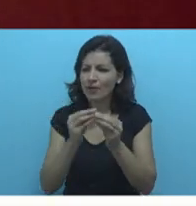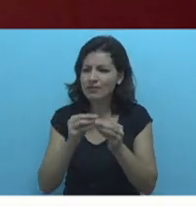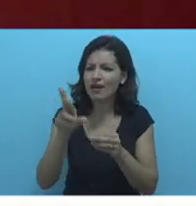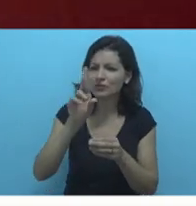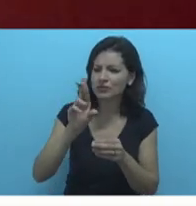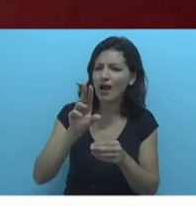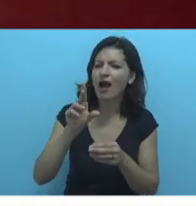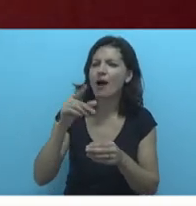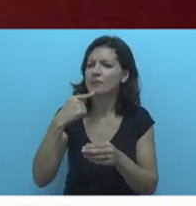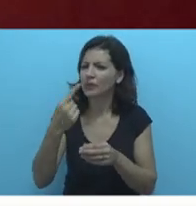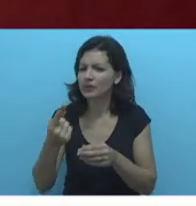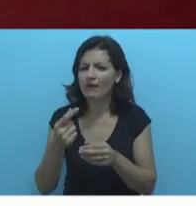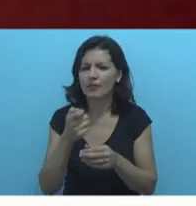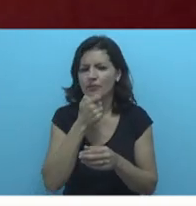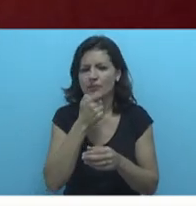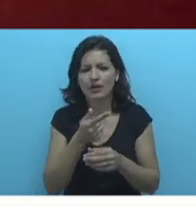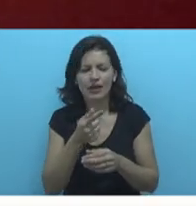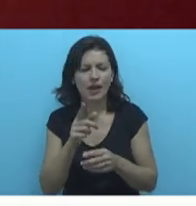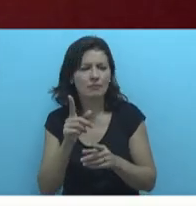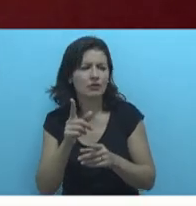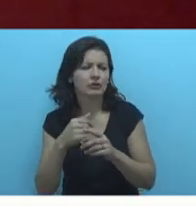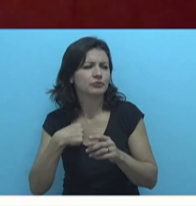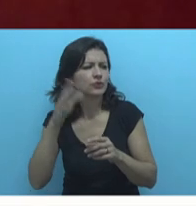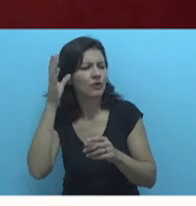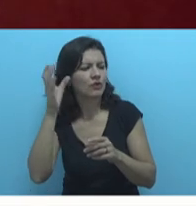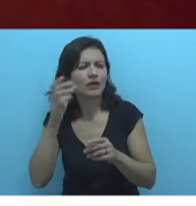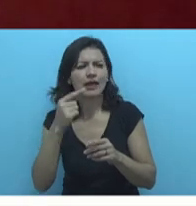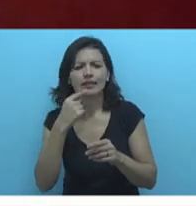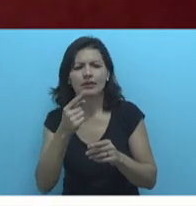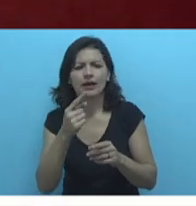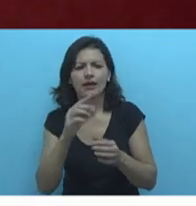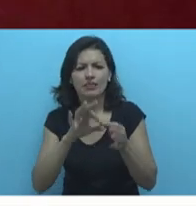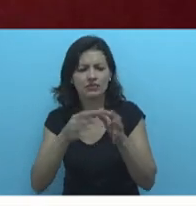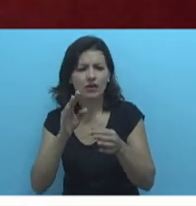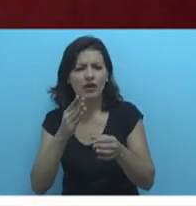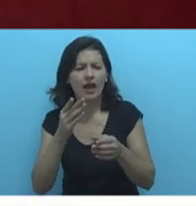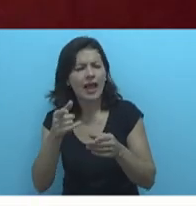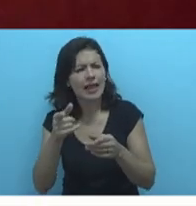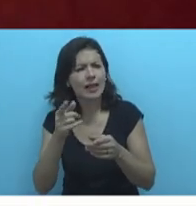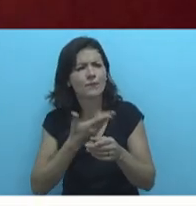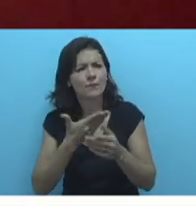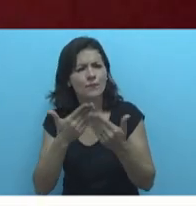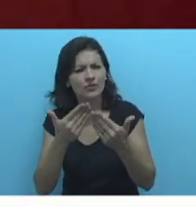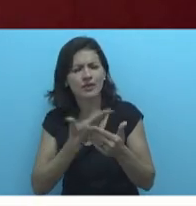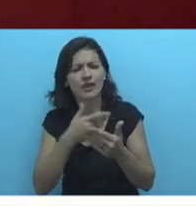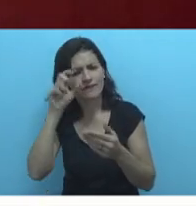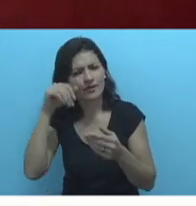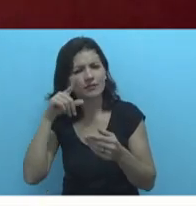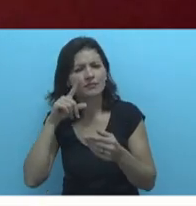por ejemplo, también escuché cómo le preguntaba a Diana Mafía la definición de feminismo y si él se podía considerar un feminista siendo